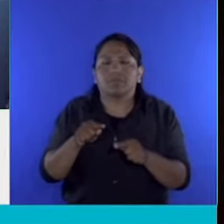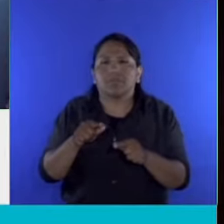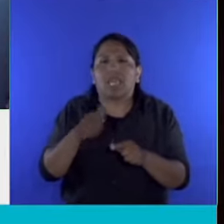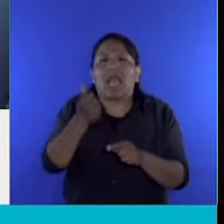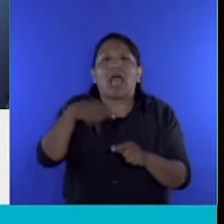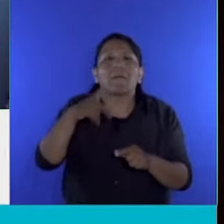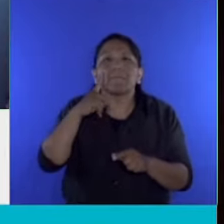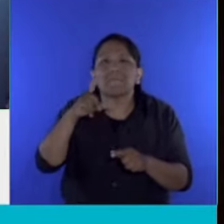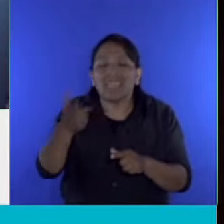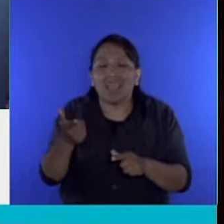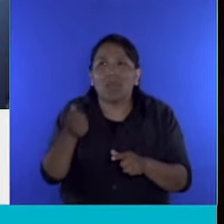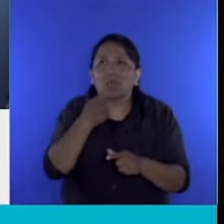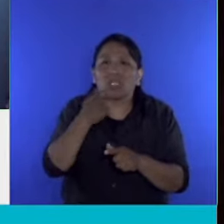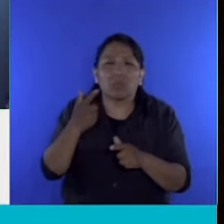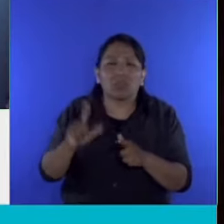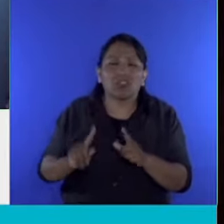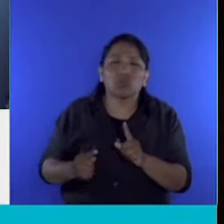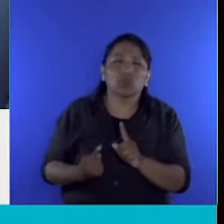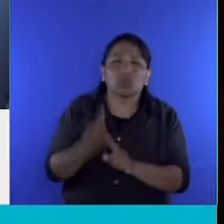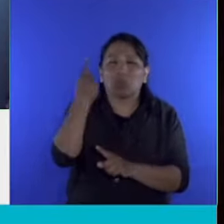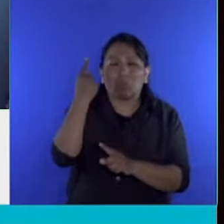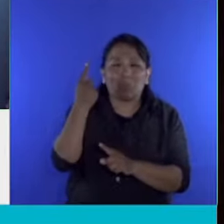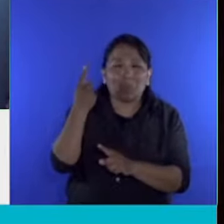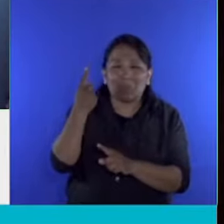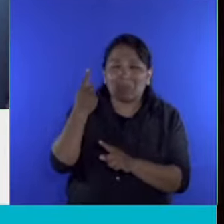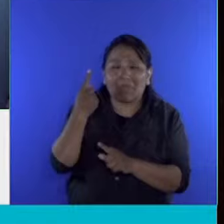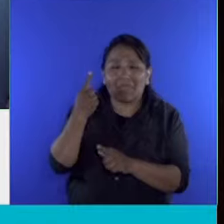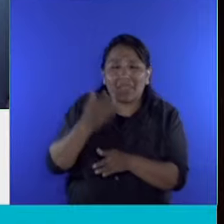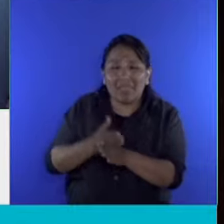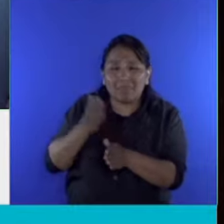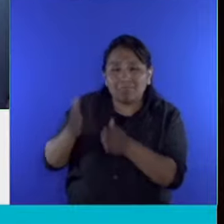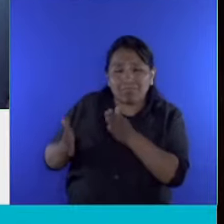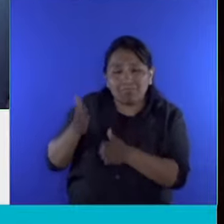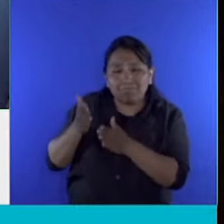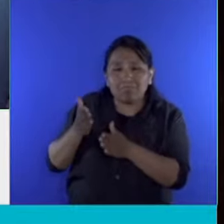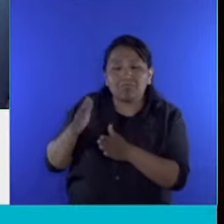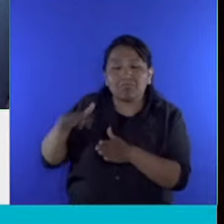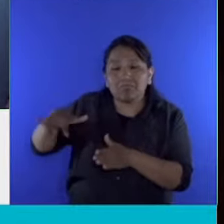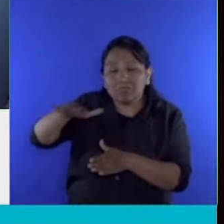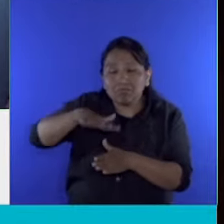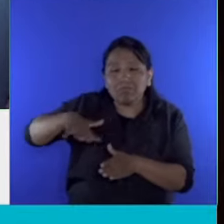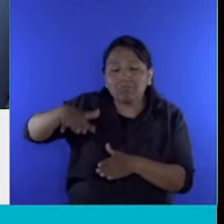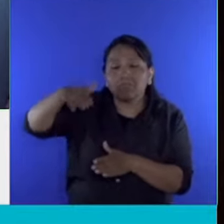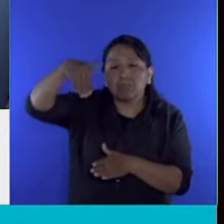amia se filmó en su primer temporada completamente en